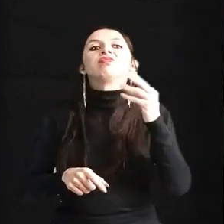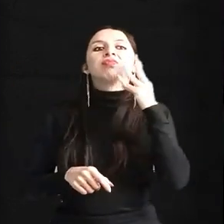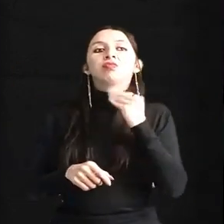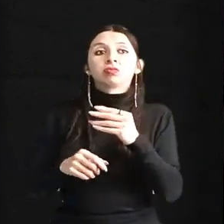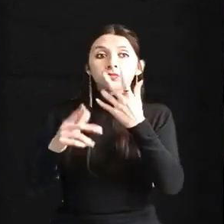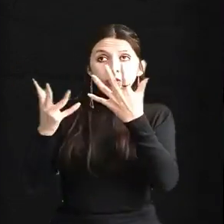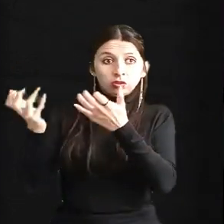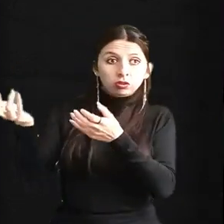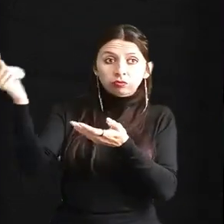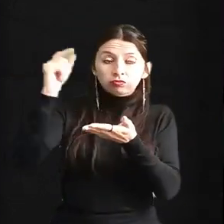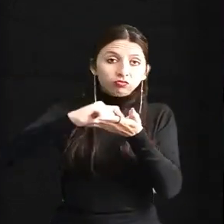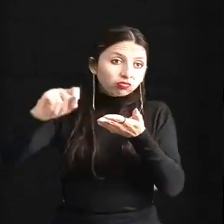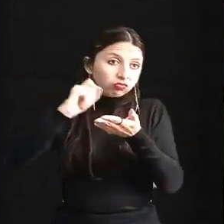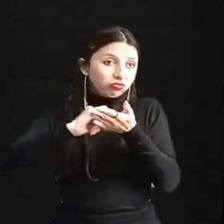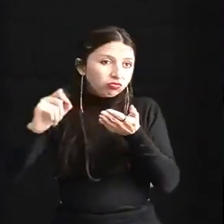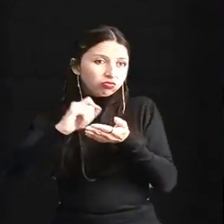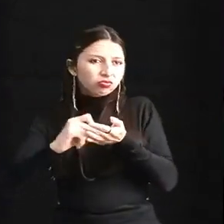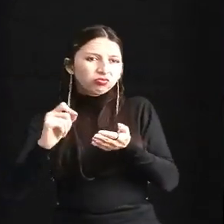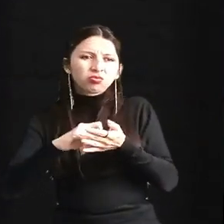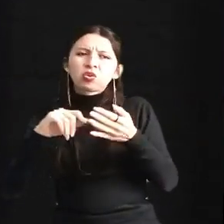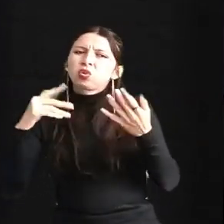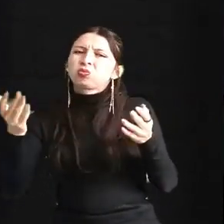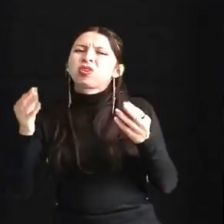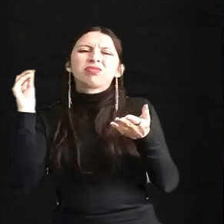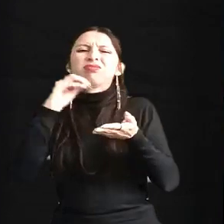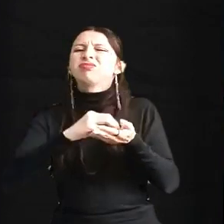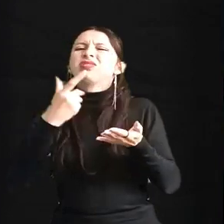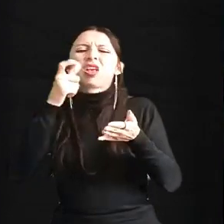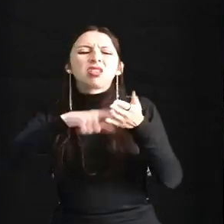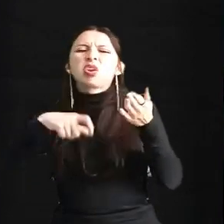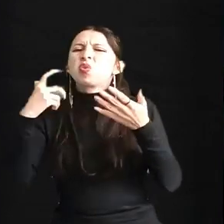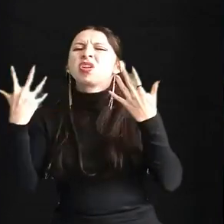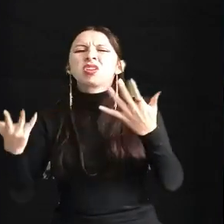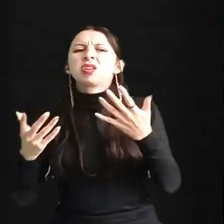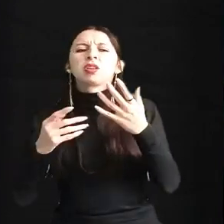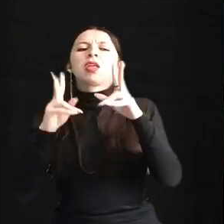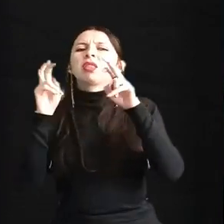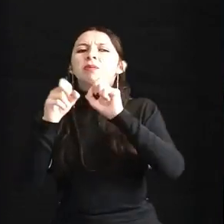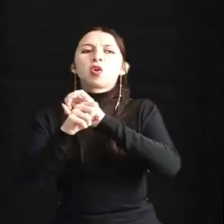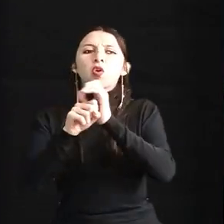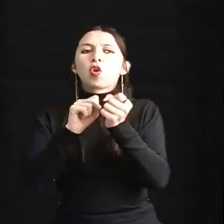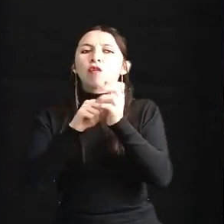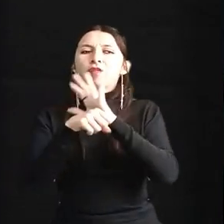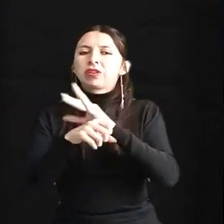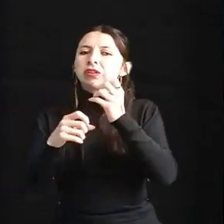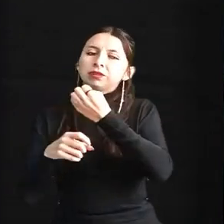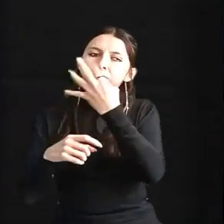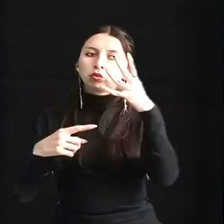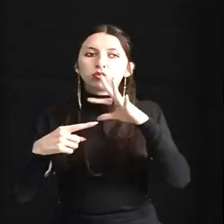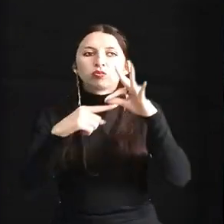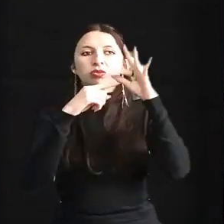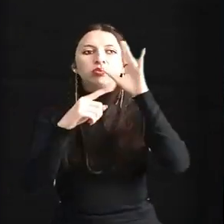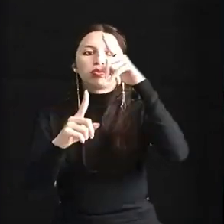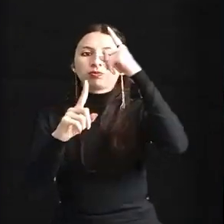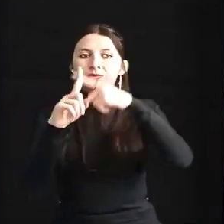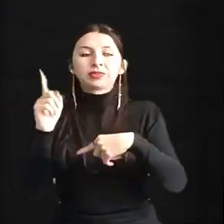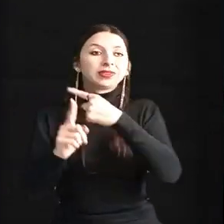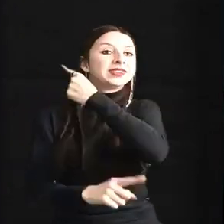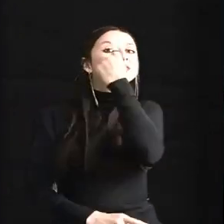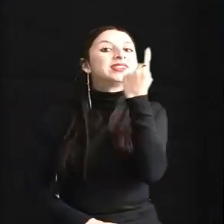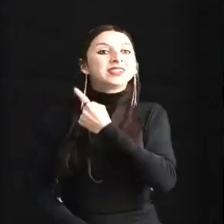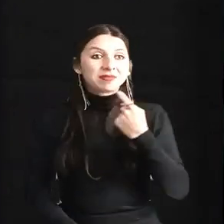un poquito que era el sars-cov-2 que era la pandemia de covid 19 hicimos un número especial